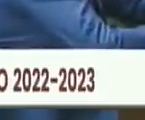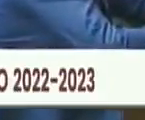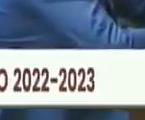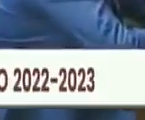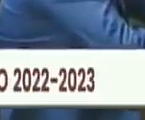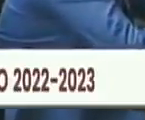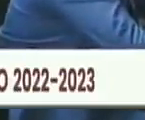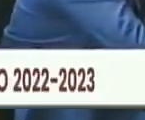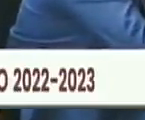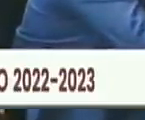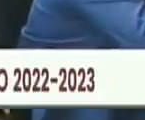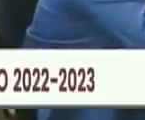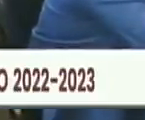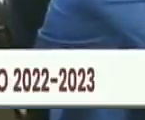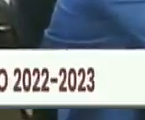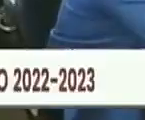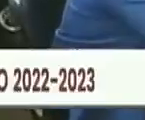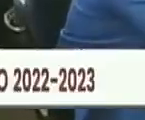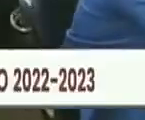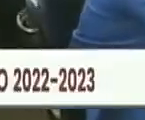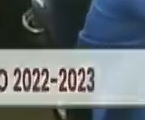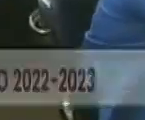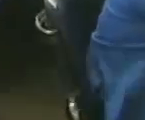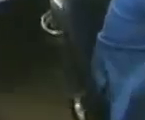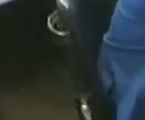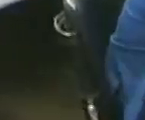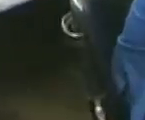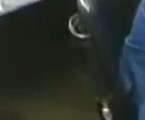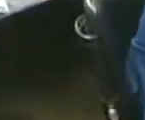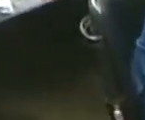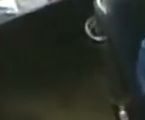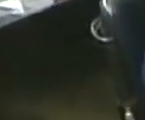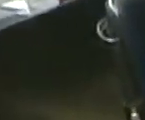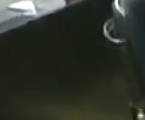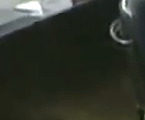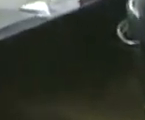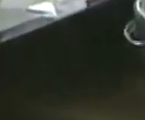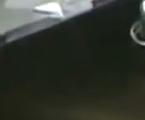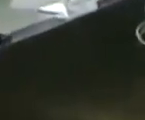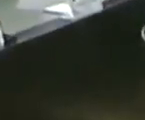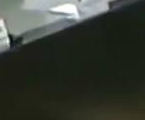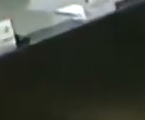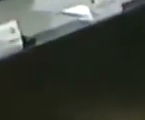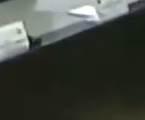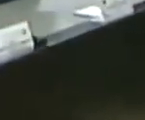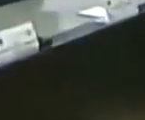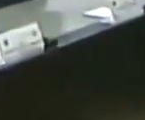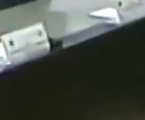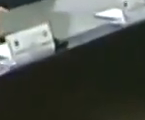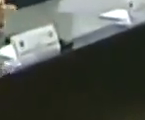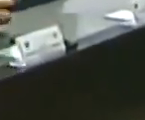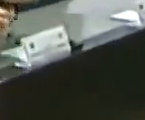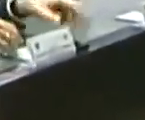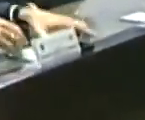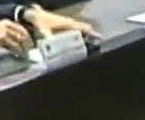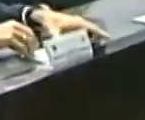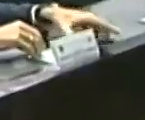En 2021 fueron de grandes avances. Podemos compartir con ustedes además lo que